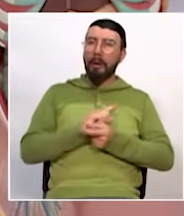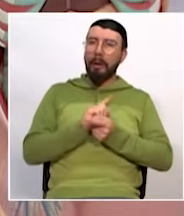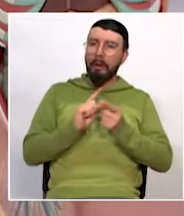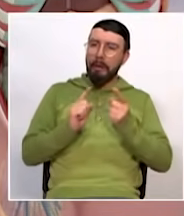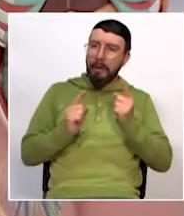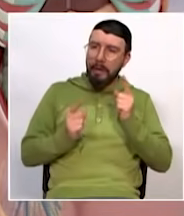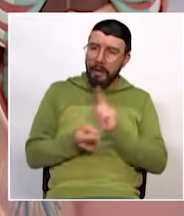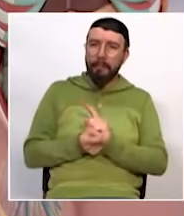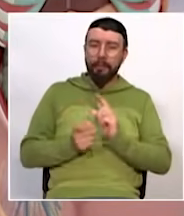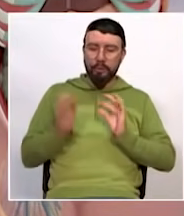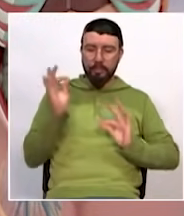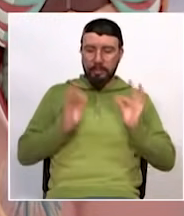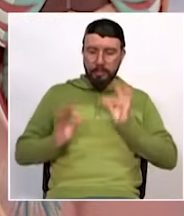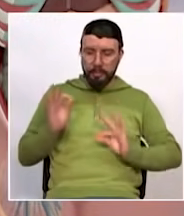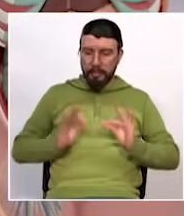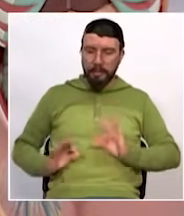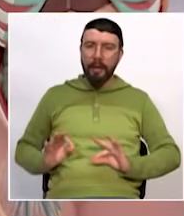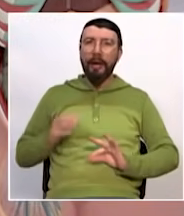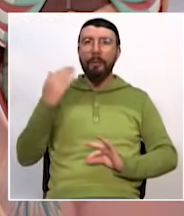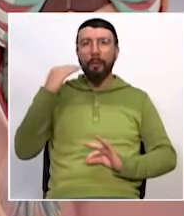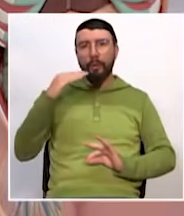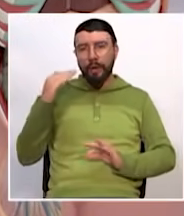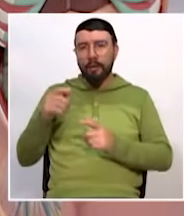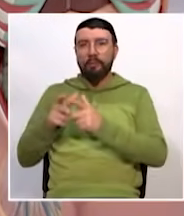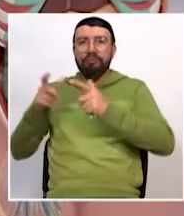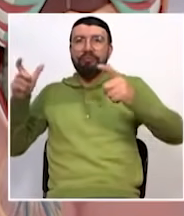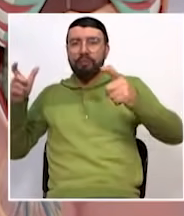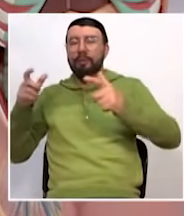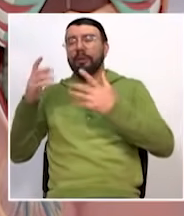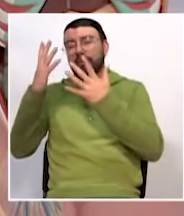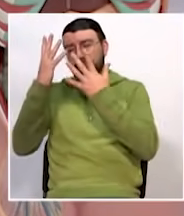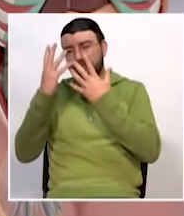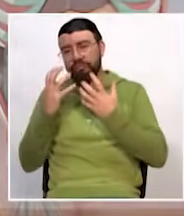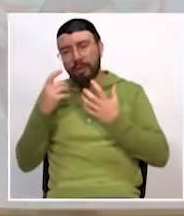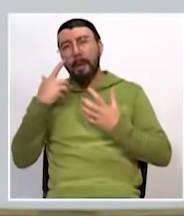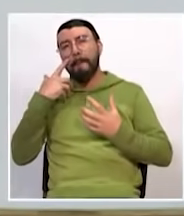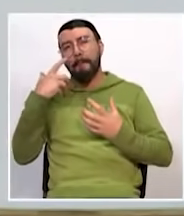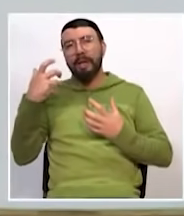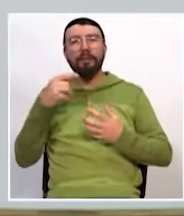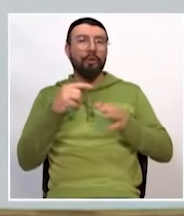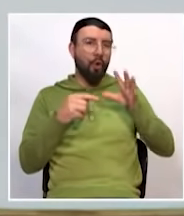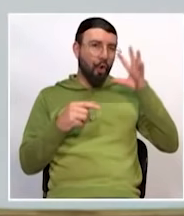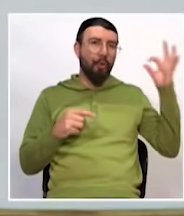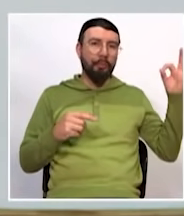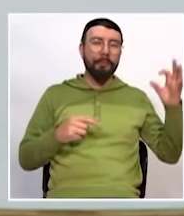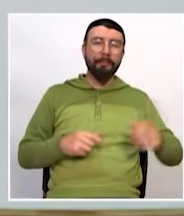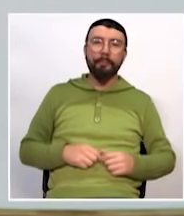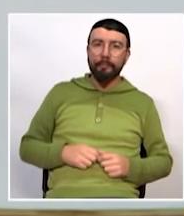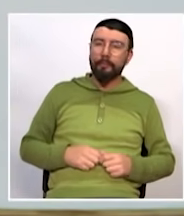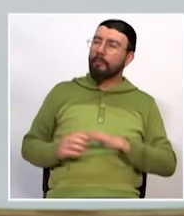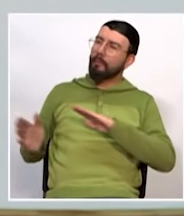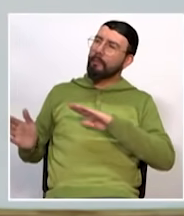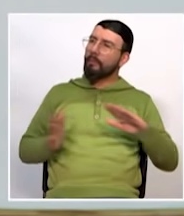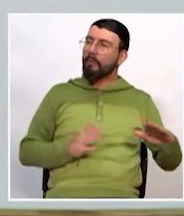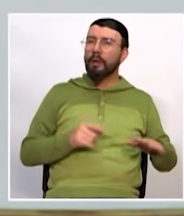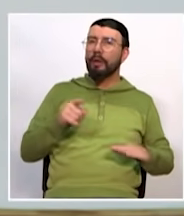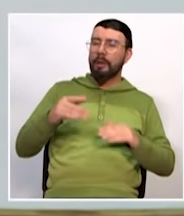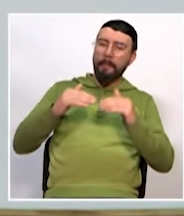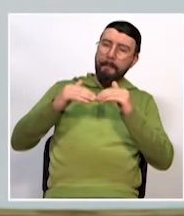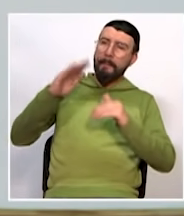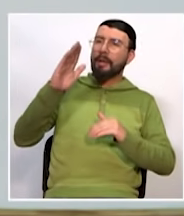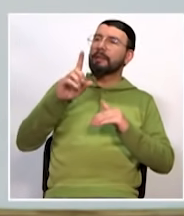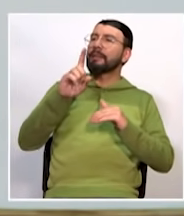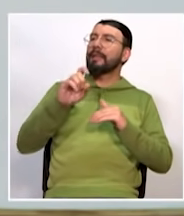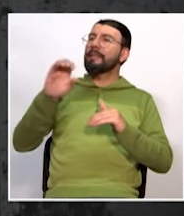que la mujer se deprimo más que el hombre y el otro número que también me gustó mucho después de los 60 años que